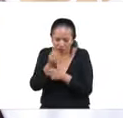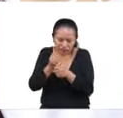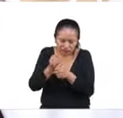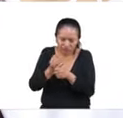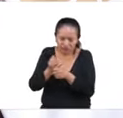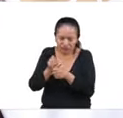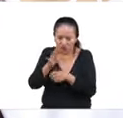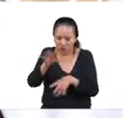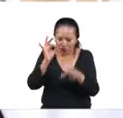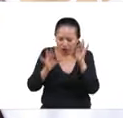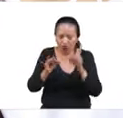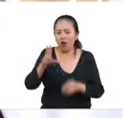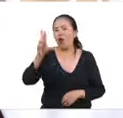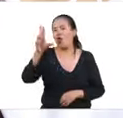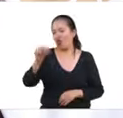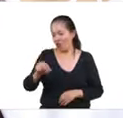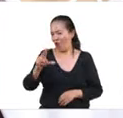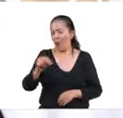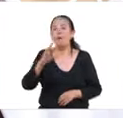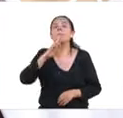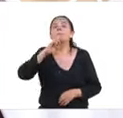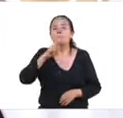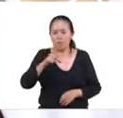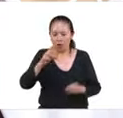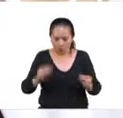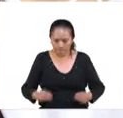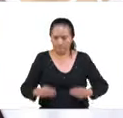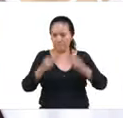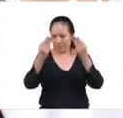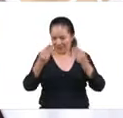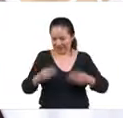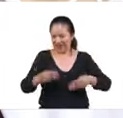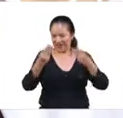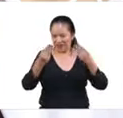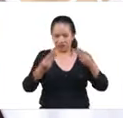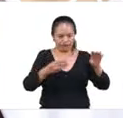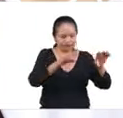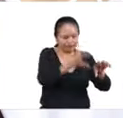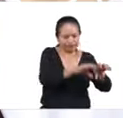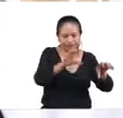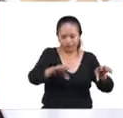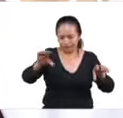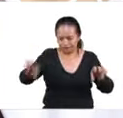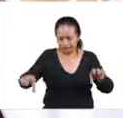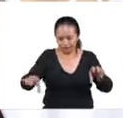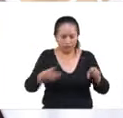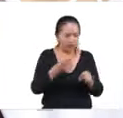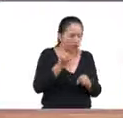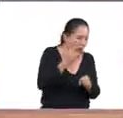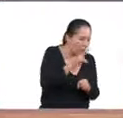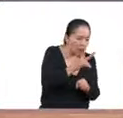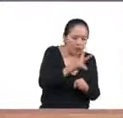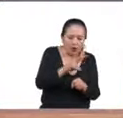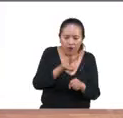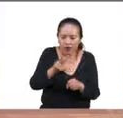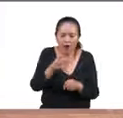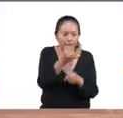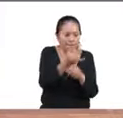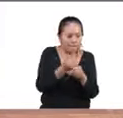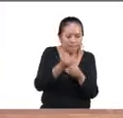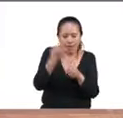daba, pues se hacía un diagnóstico de todos los mercados junto con Comisión Federal de Electricidad para ver cuáles eran los más urgentes. Y